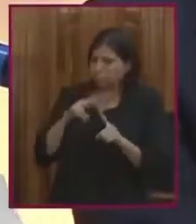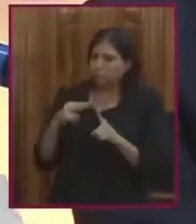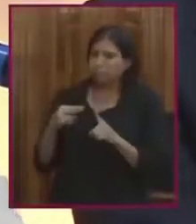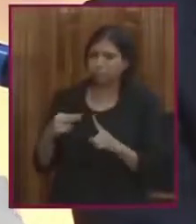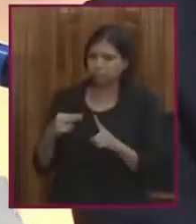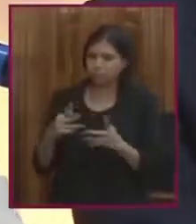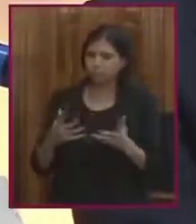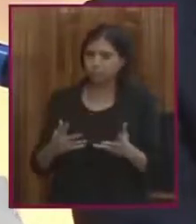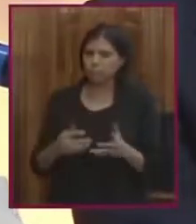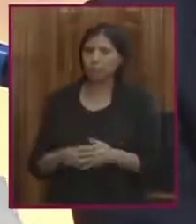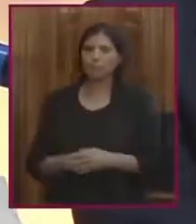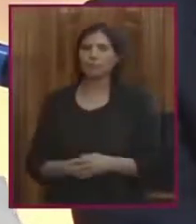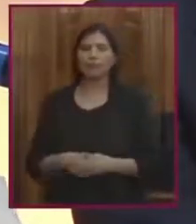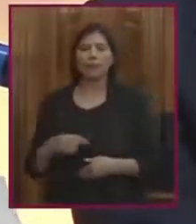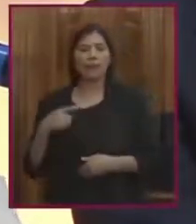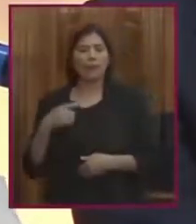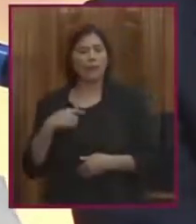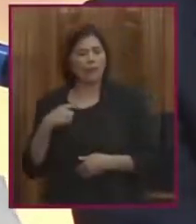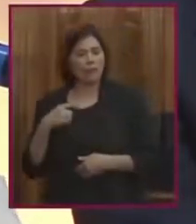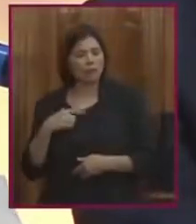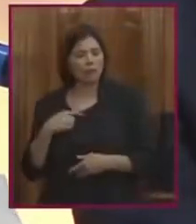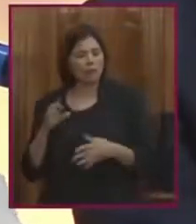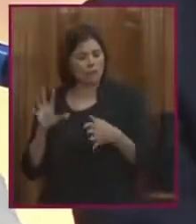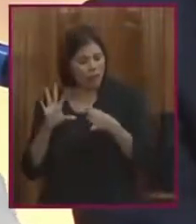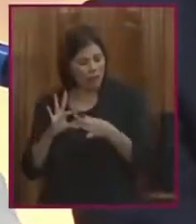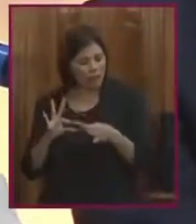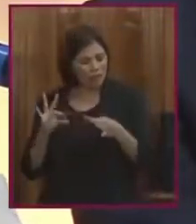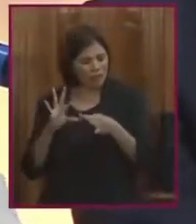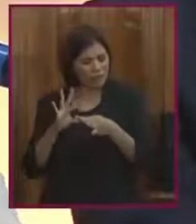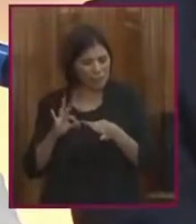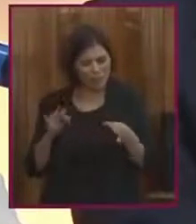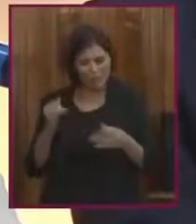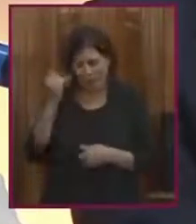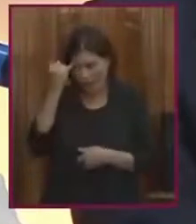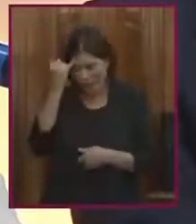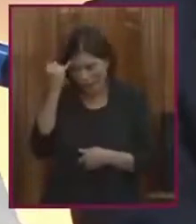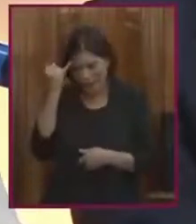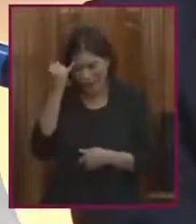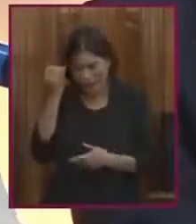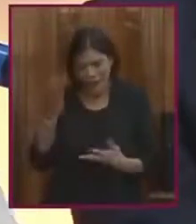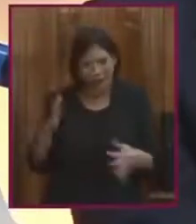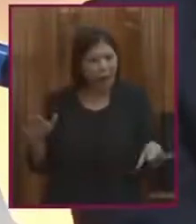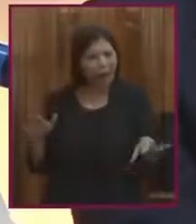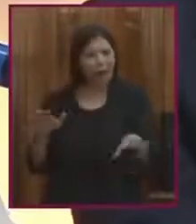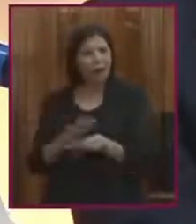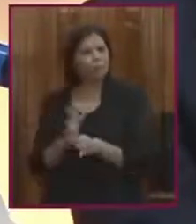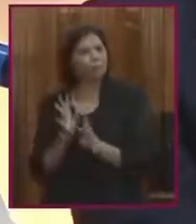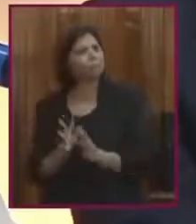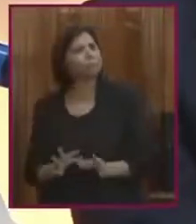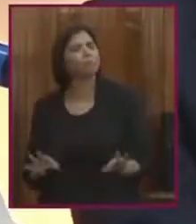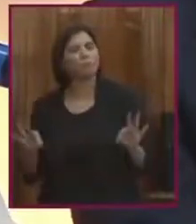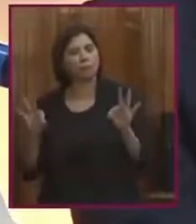nos habla de una condición y de un espíritu de cambio fundamental.